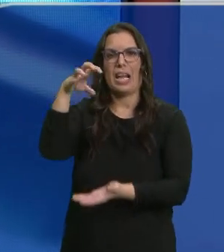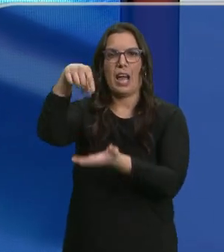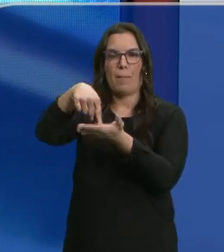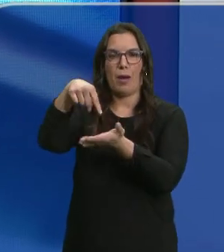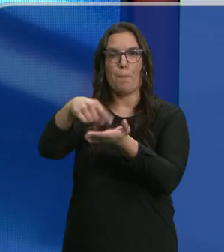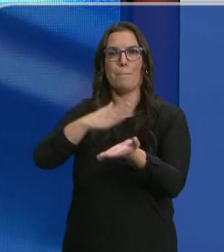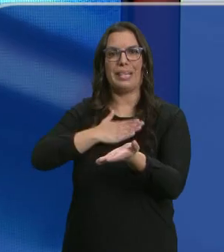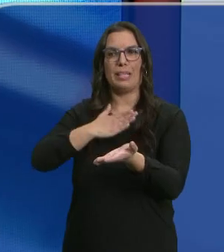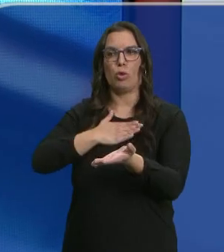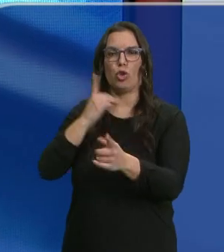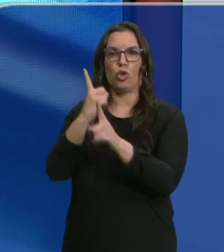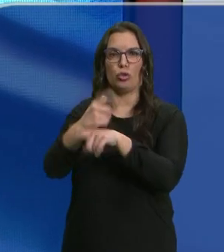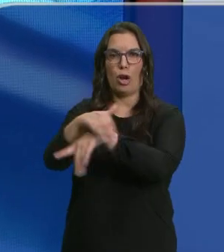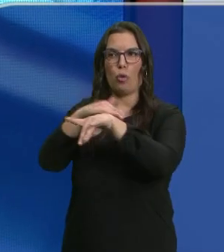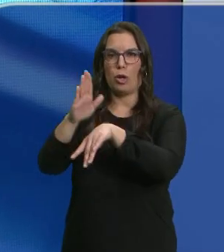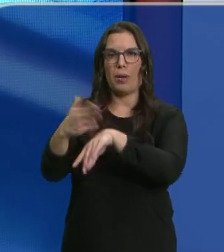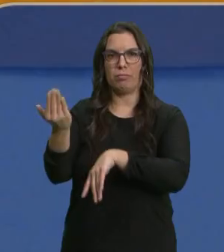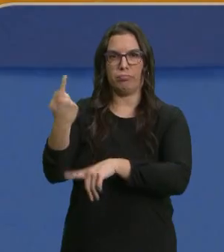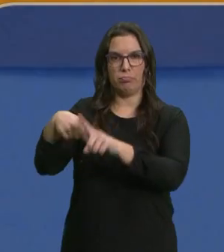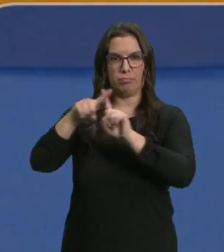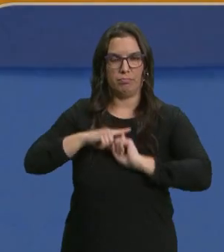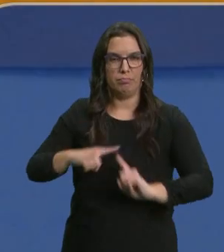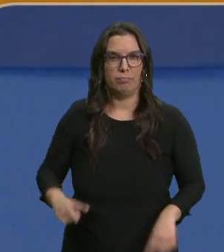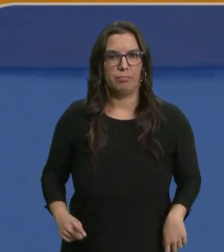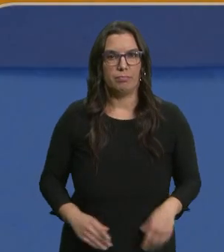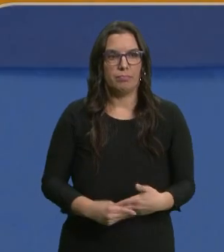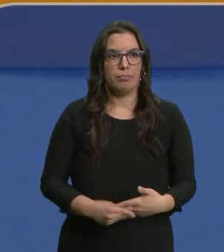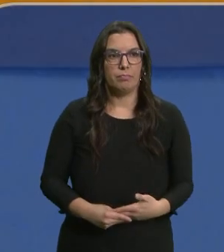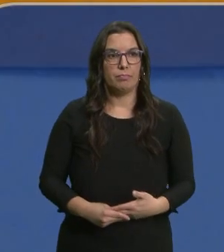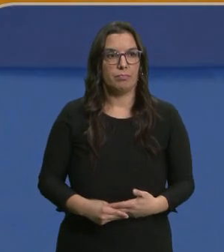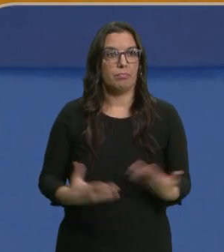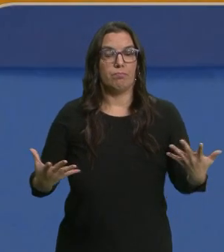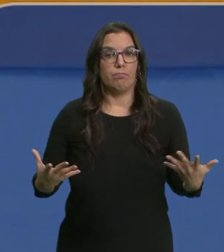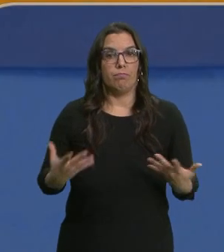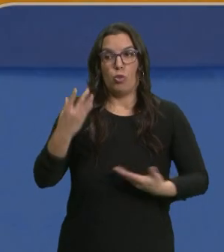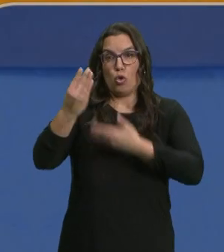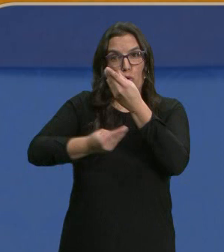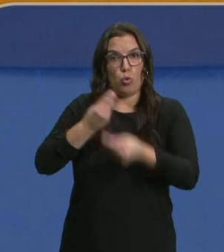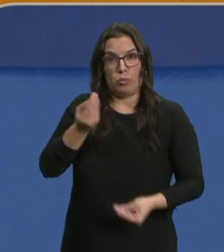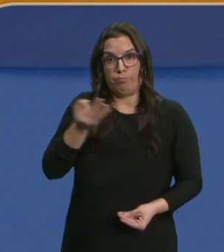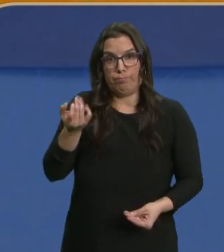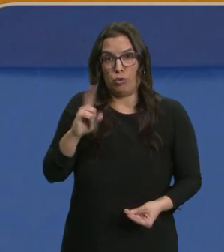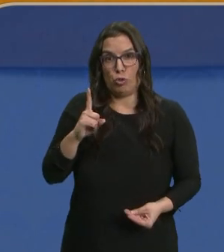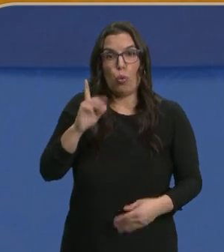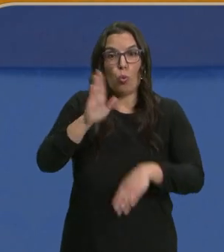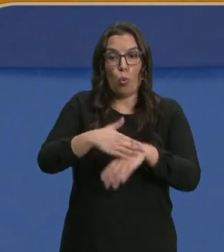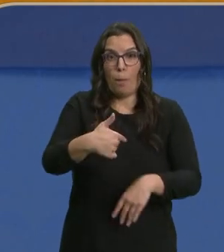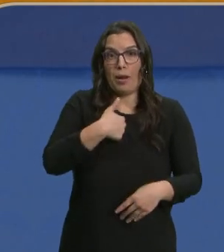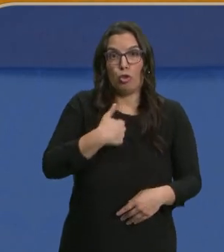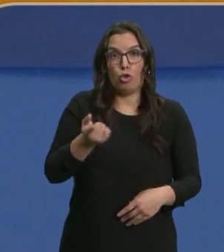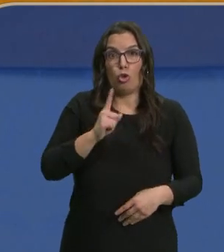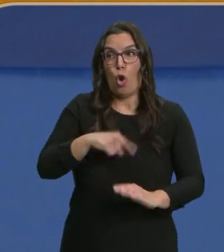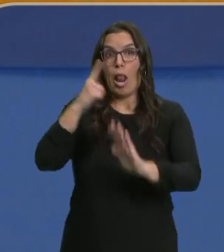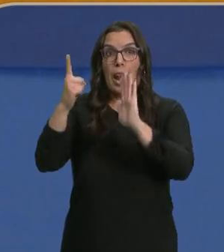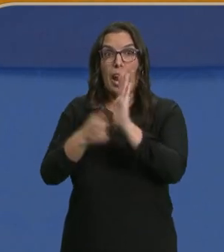reclamación patrimonial al Gobierno. Pues ha fallado, no ha actuado correctamente. No es culpa nuestra que